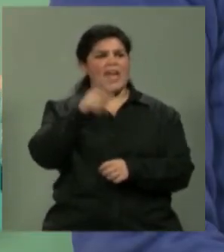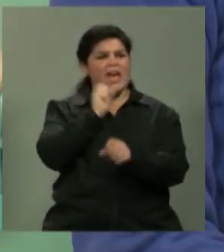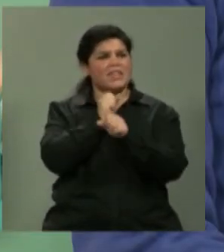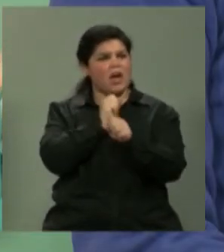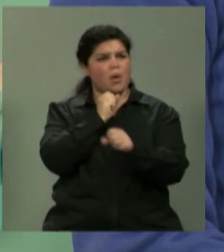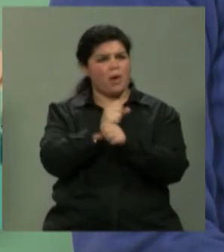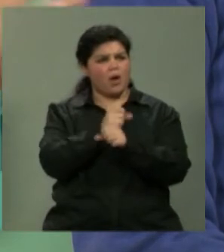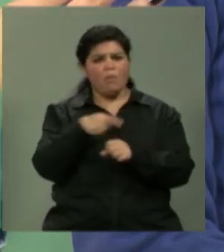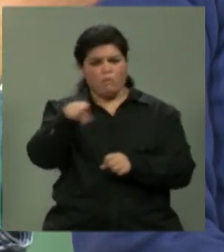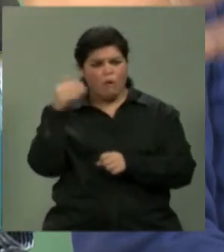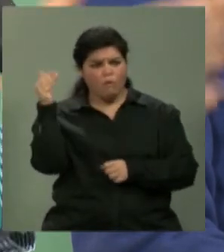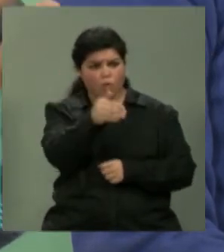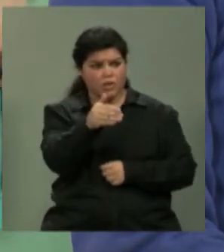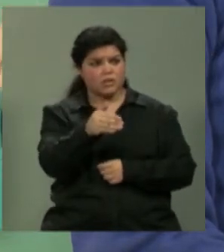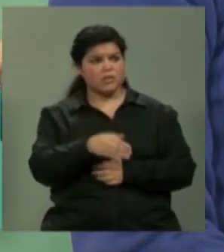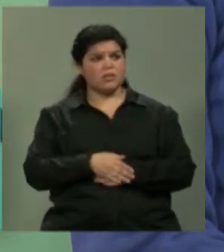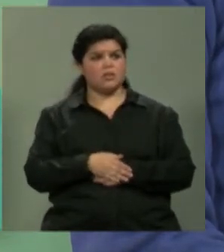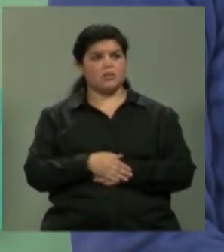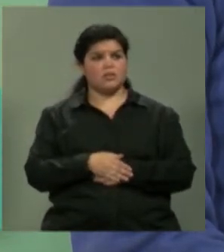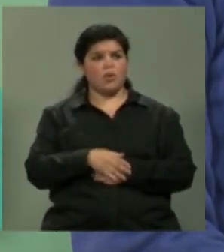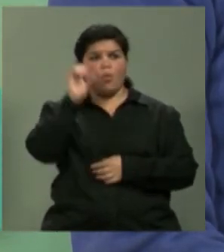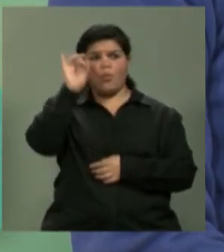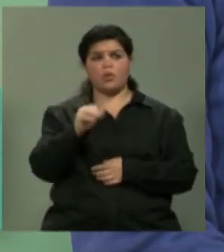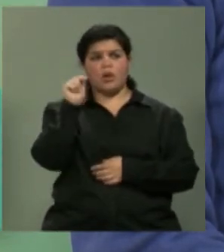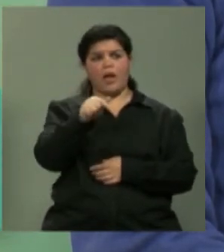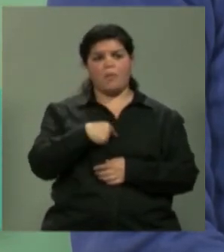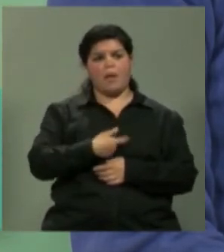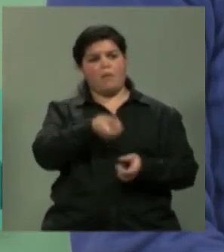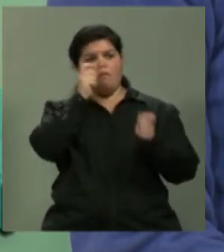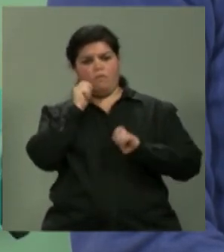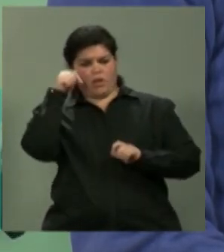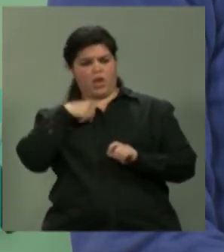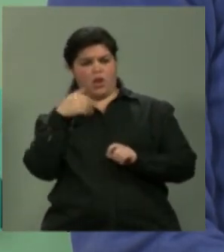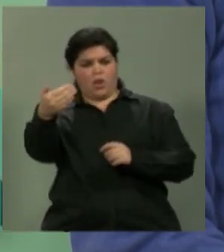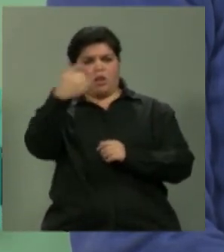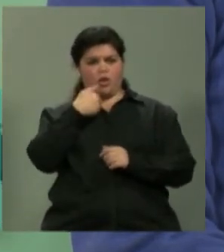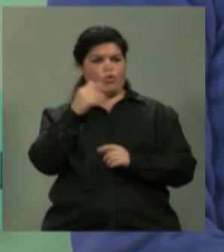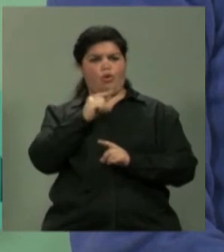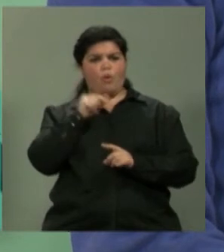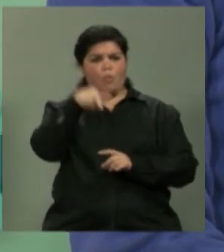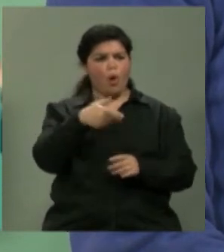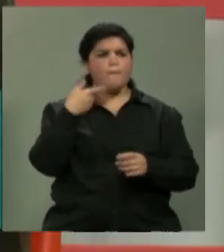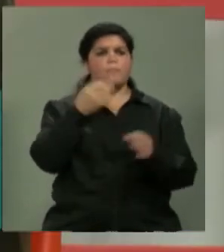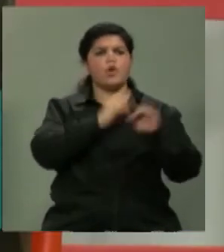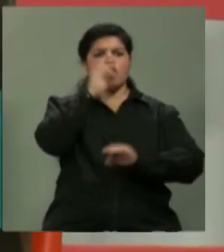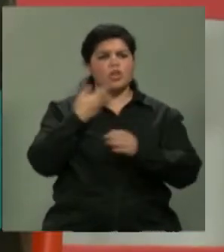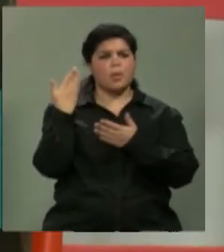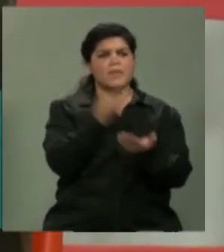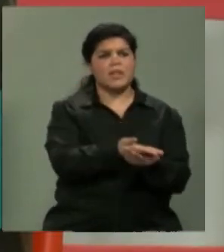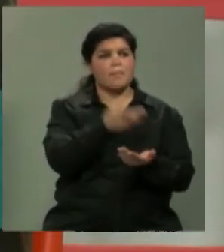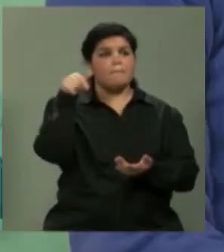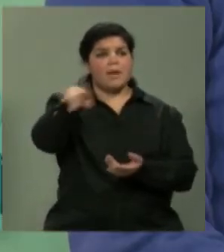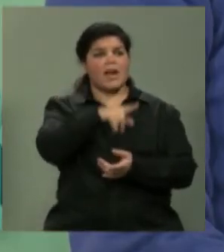Has ido... No solo de que los operadores del COSE me fueron a visitar a la Cámara. Has presentado un proyecto para el que vos digas, mira, los chicos